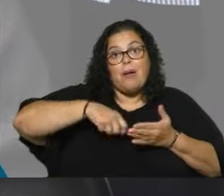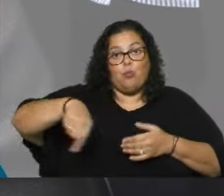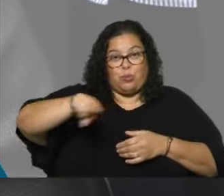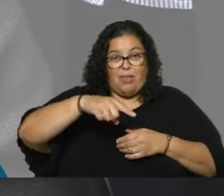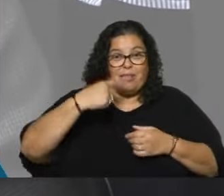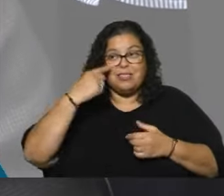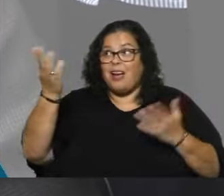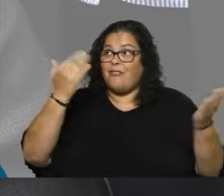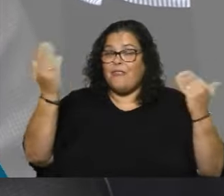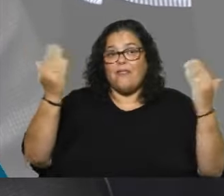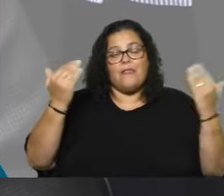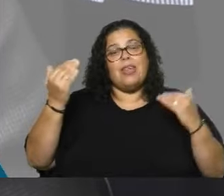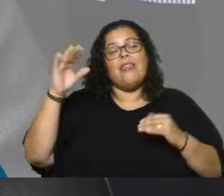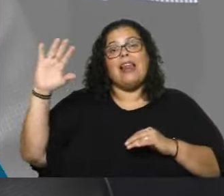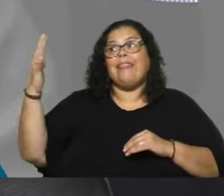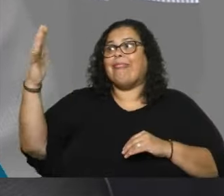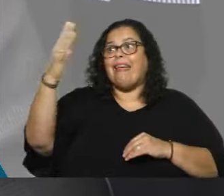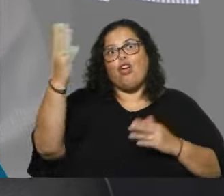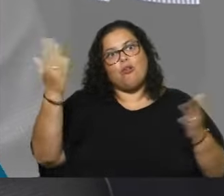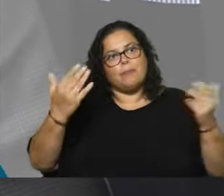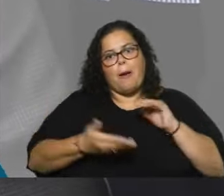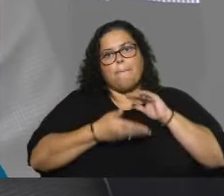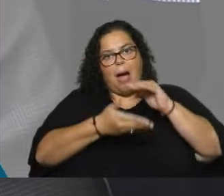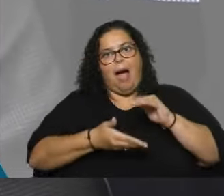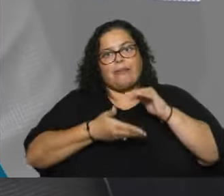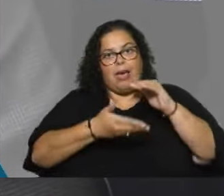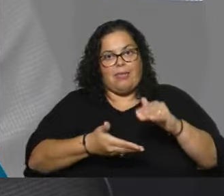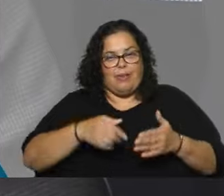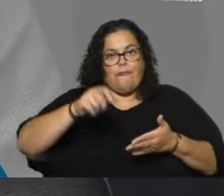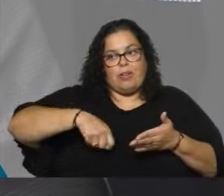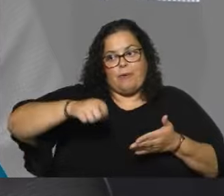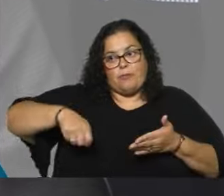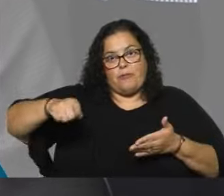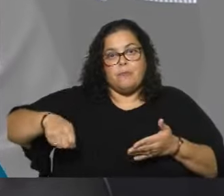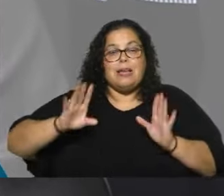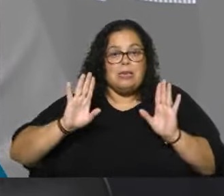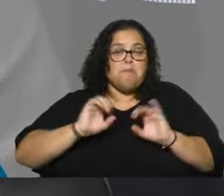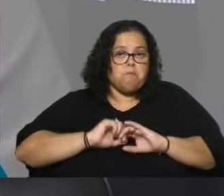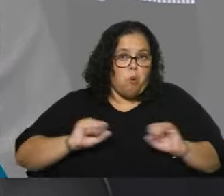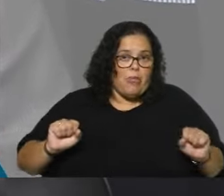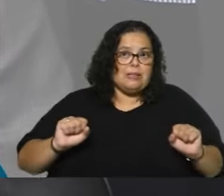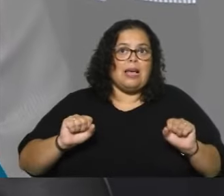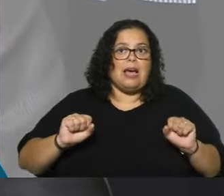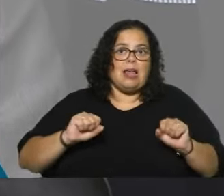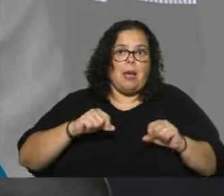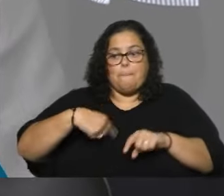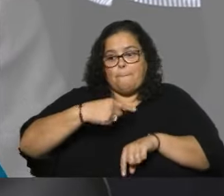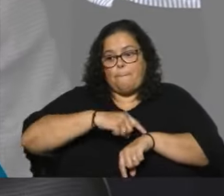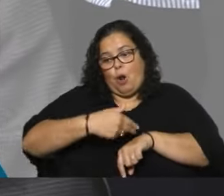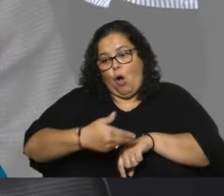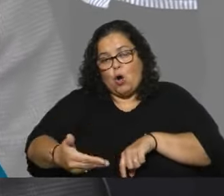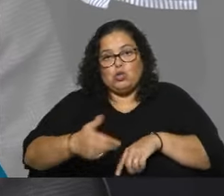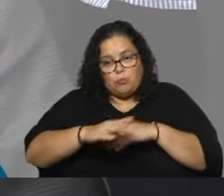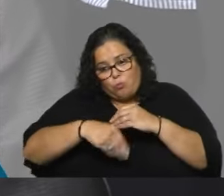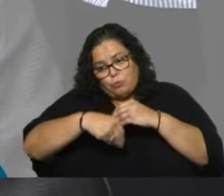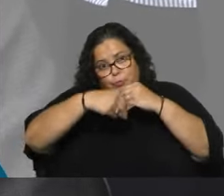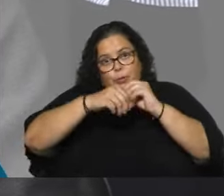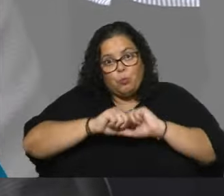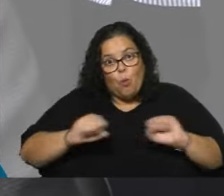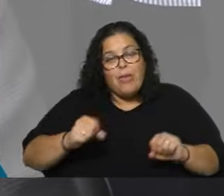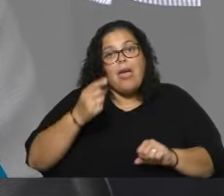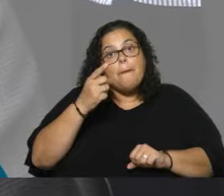llegando del interior con paquetes, con firmas, y que probablemente este número se aumente en las próximas horas,